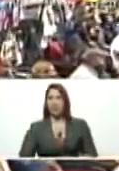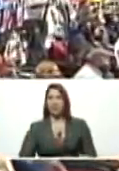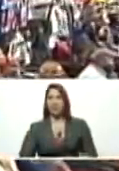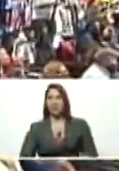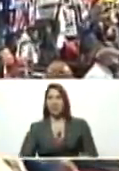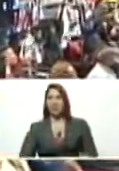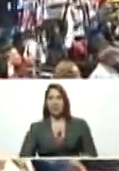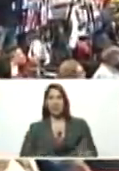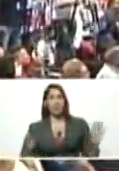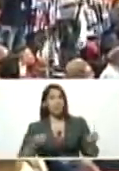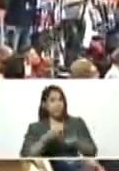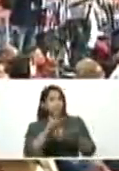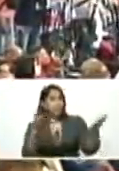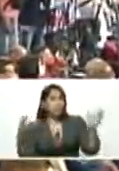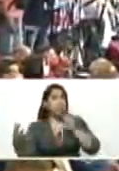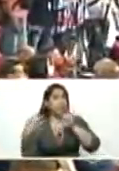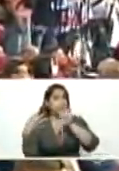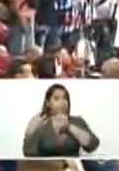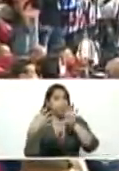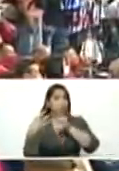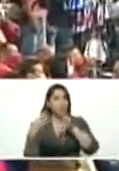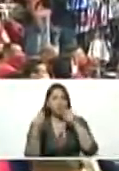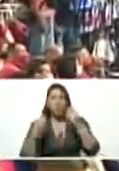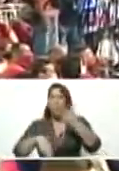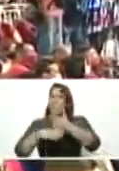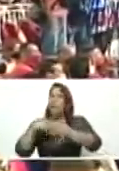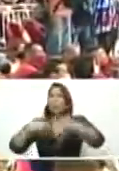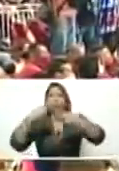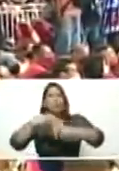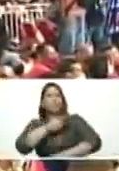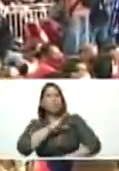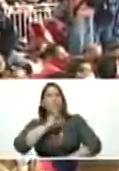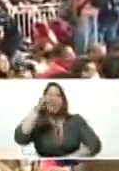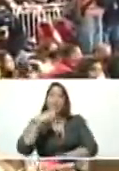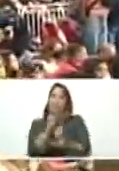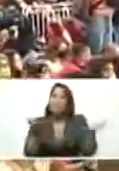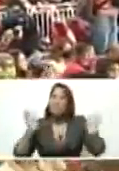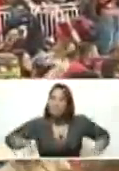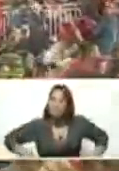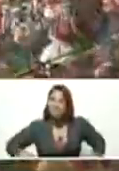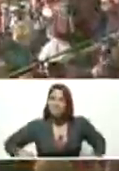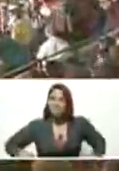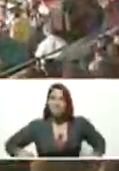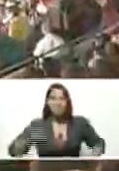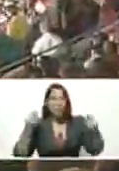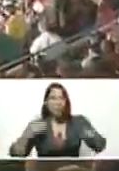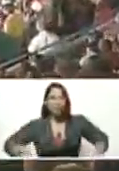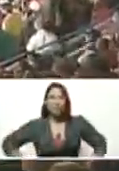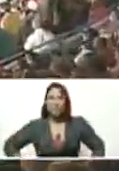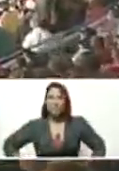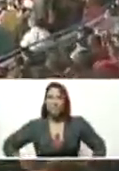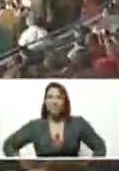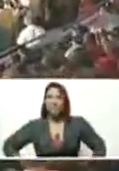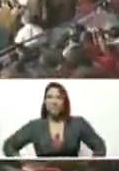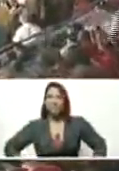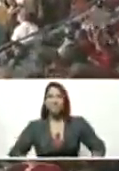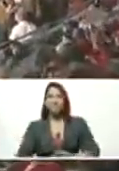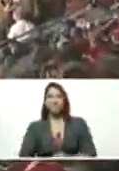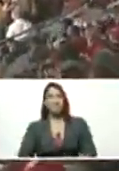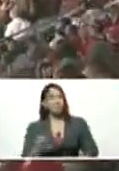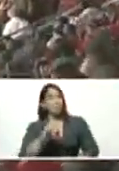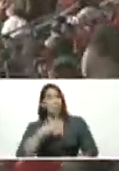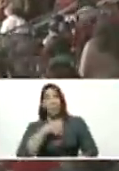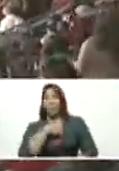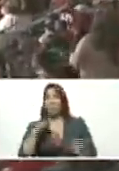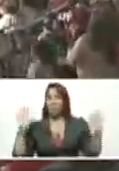una pila jodedores y obed ahora cómo vamos a construir así el socialismo aimar así no se